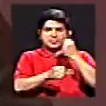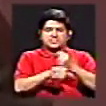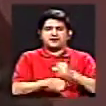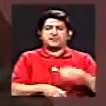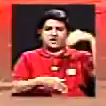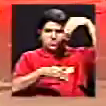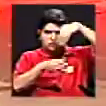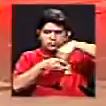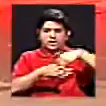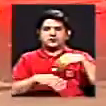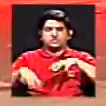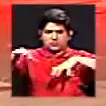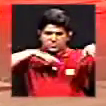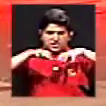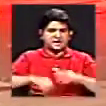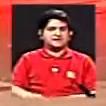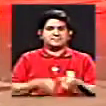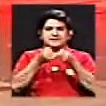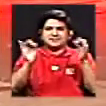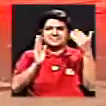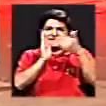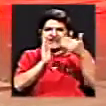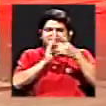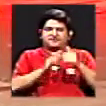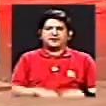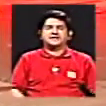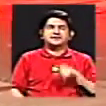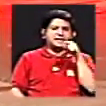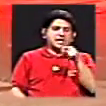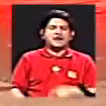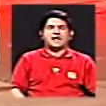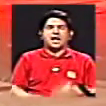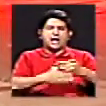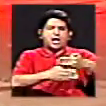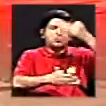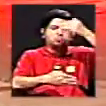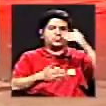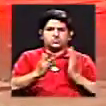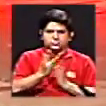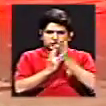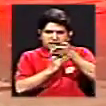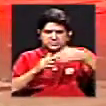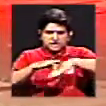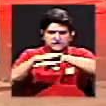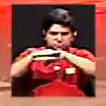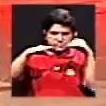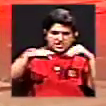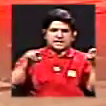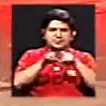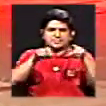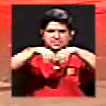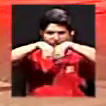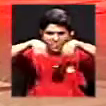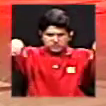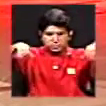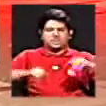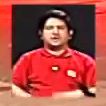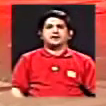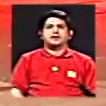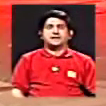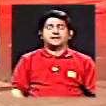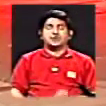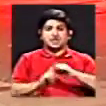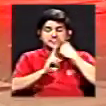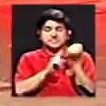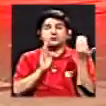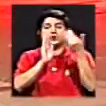de esta actividad se deberán hacer sin causar daño a los muros de los cabezales de entrada o de salida, así como a la tubería de la alcantarilla. De producirse